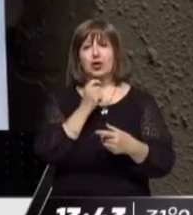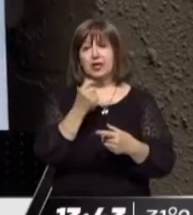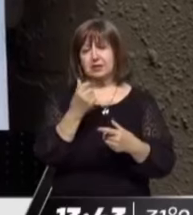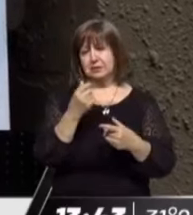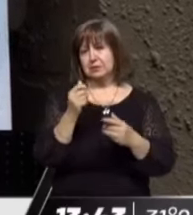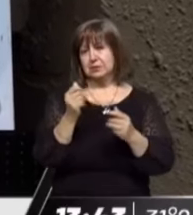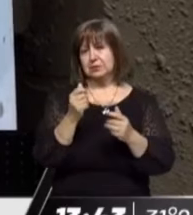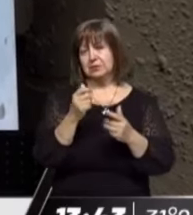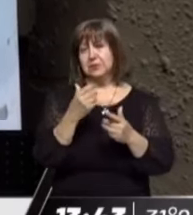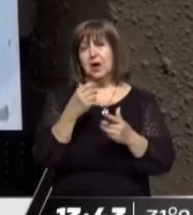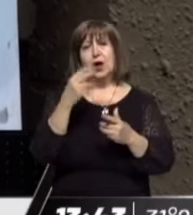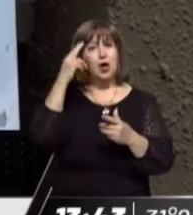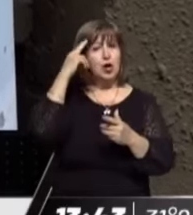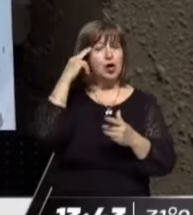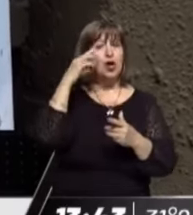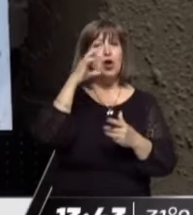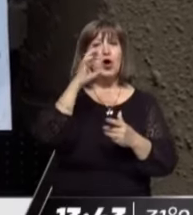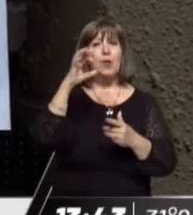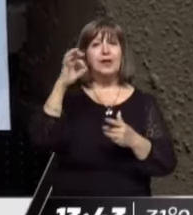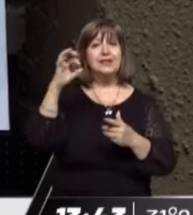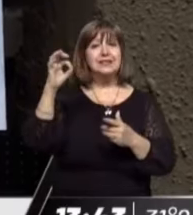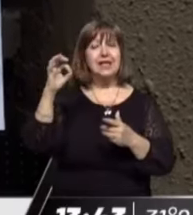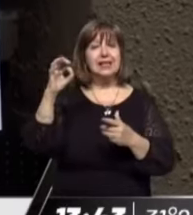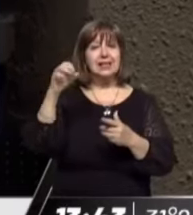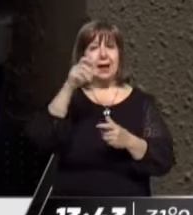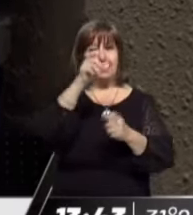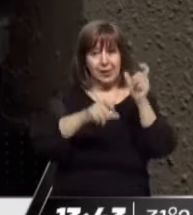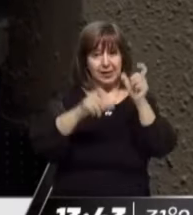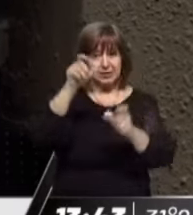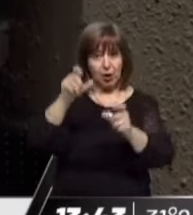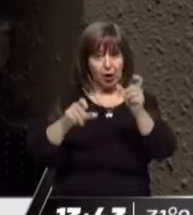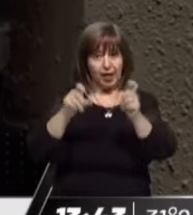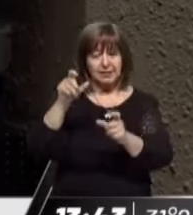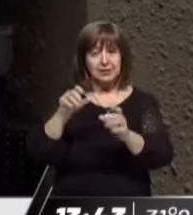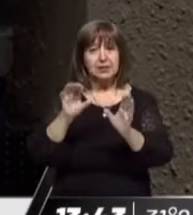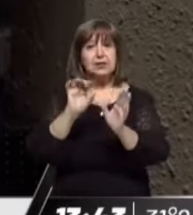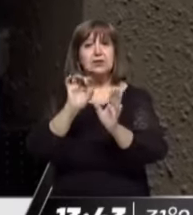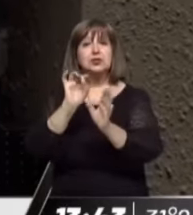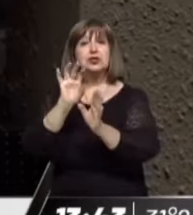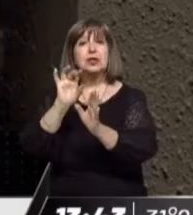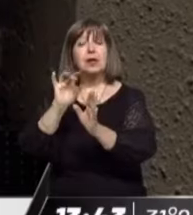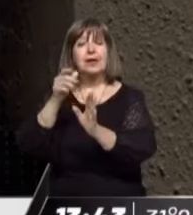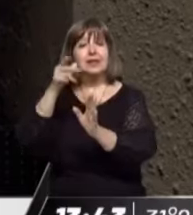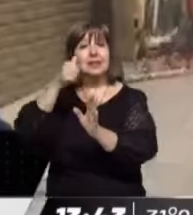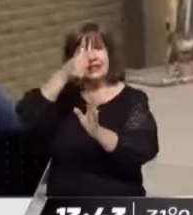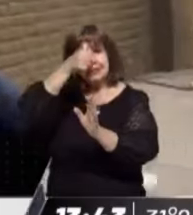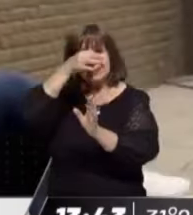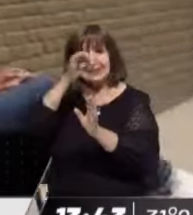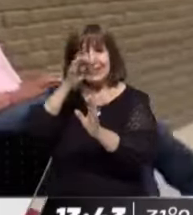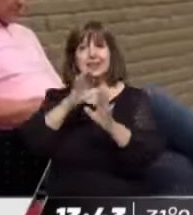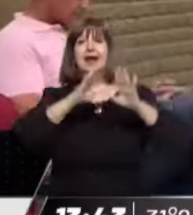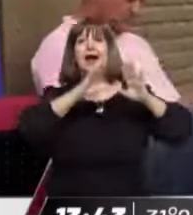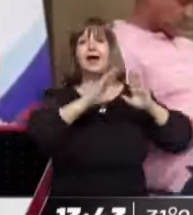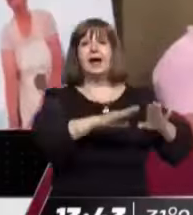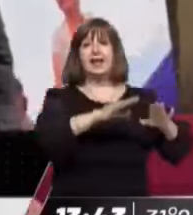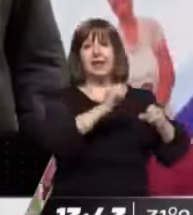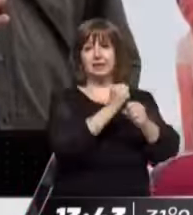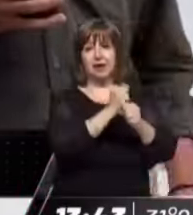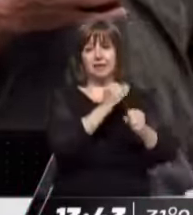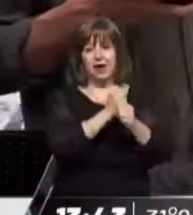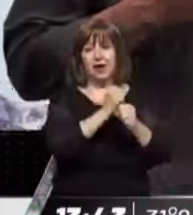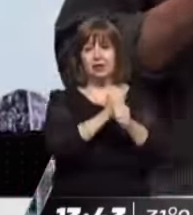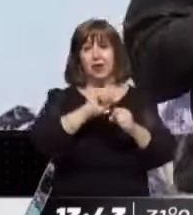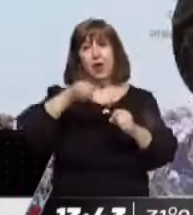de este total de 900 personas 60 70 iban a continuar trabajando pero cómo queda la situación en la provincia de